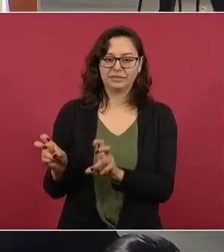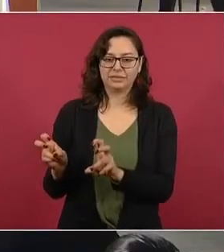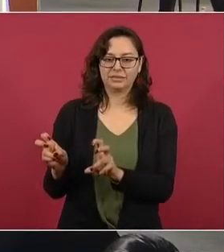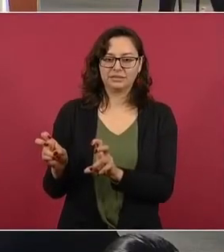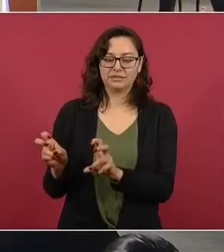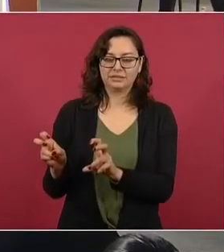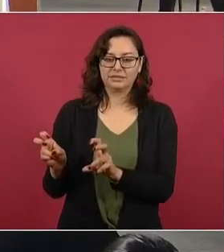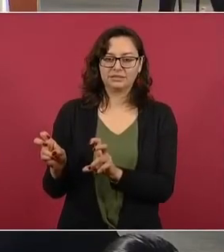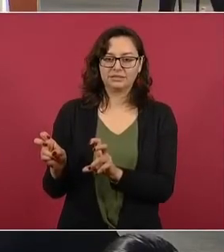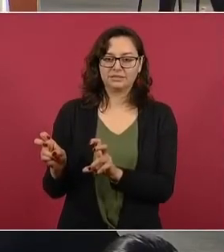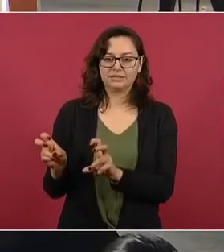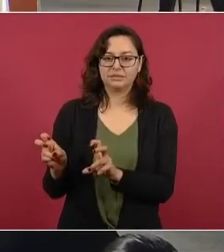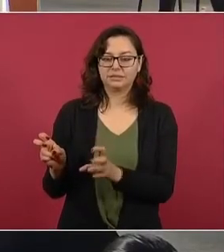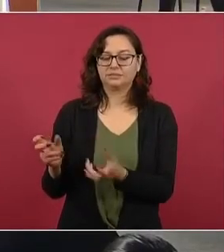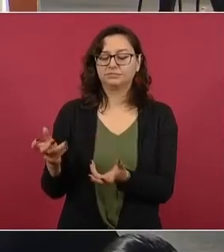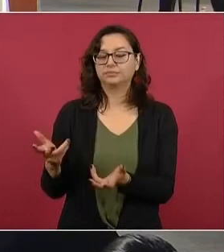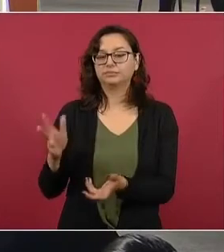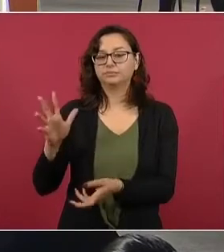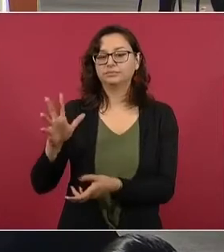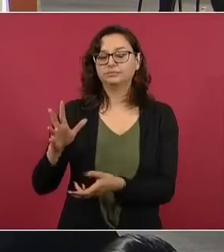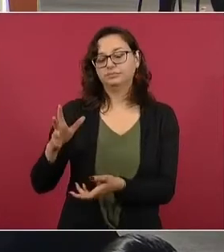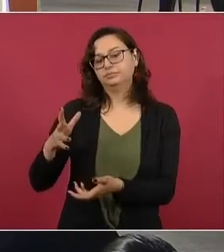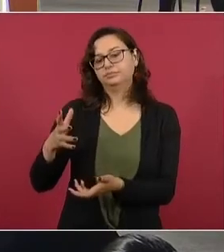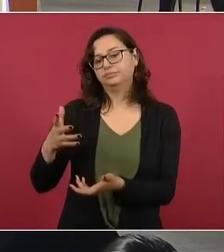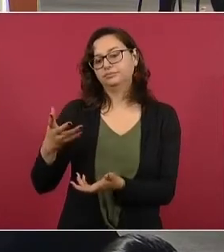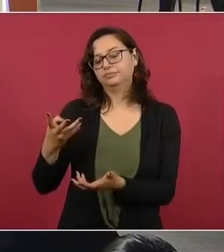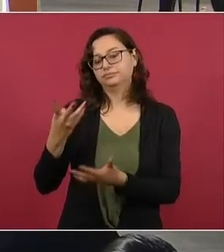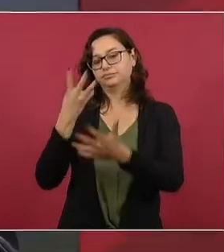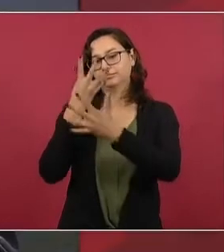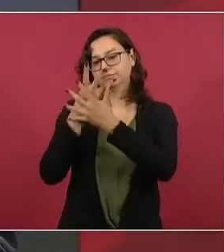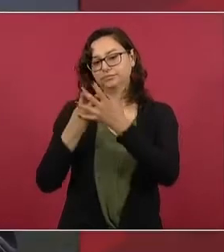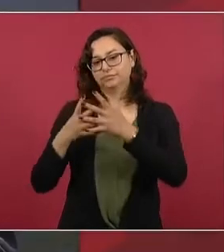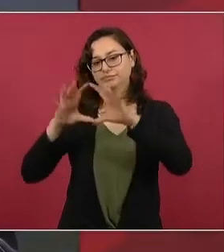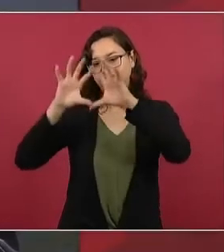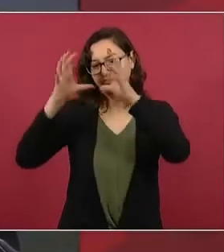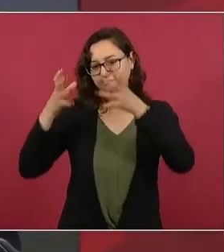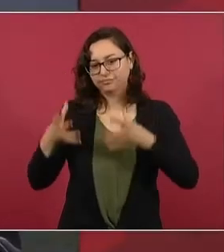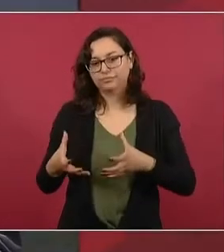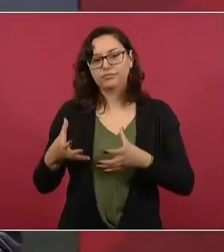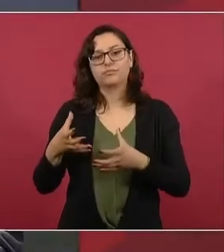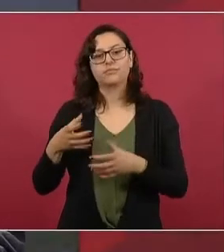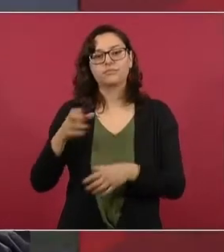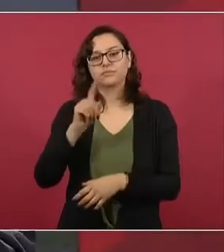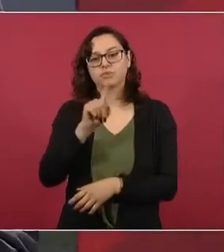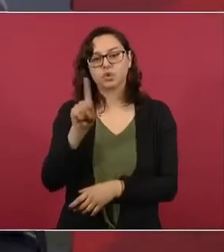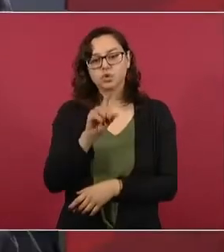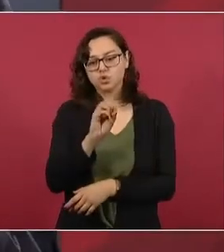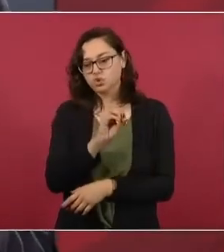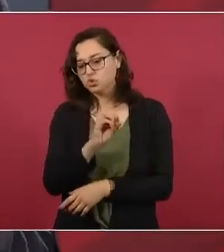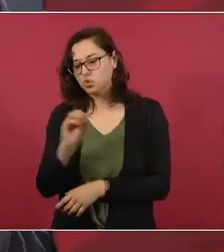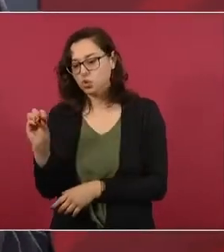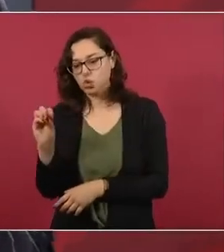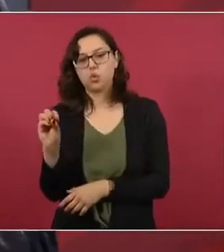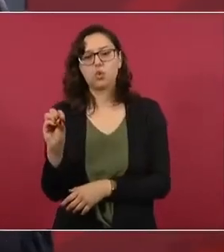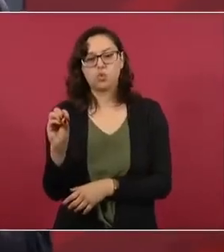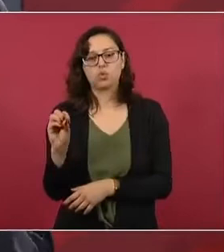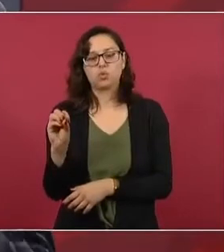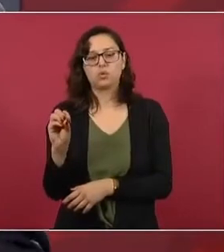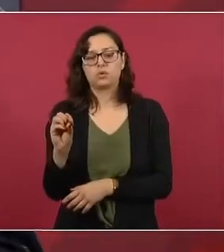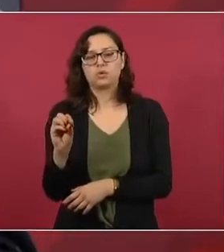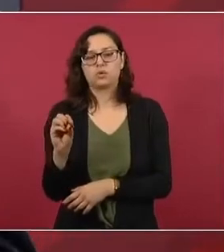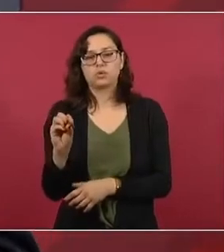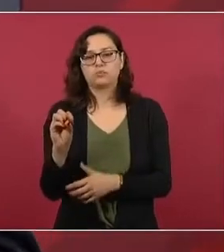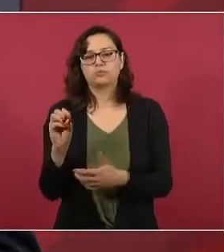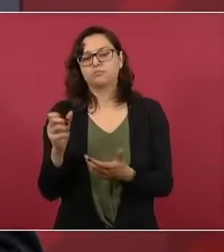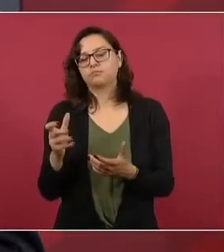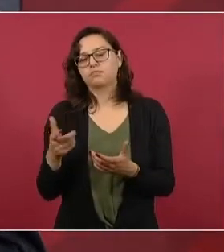de las jaulas en los zoológicos. Entonces,